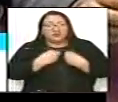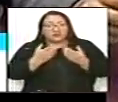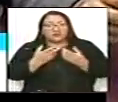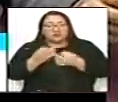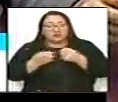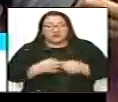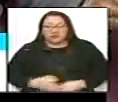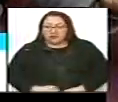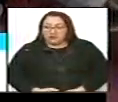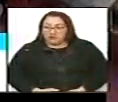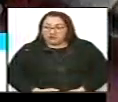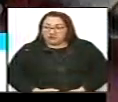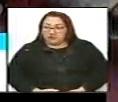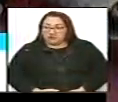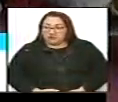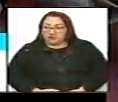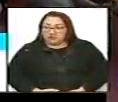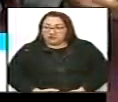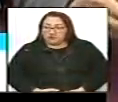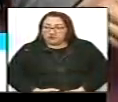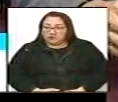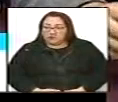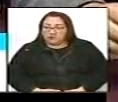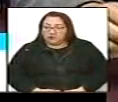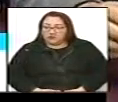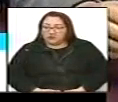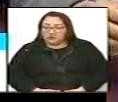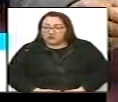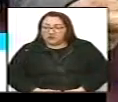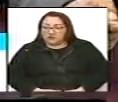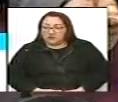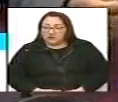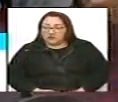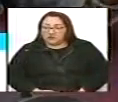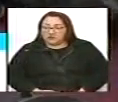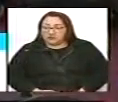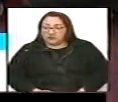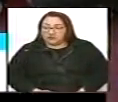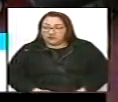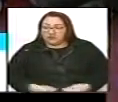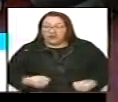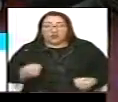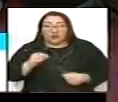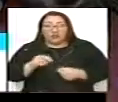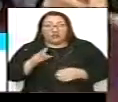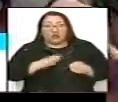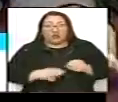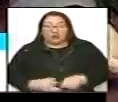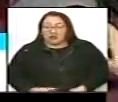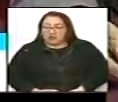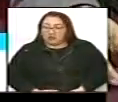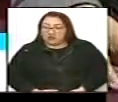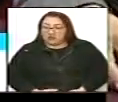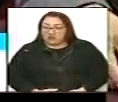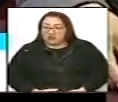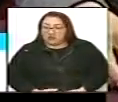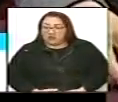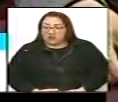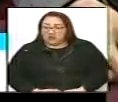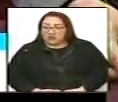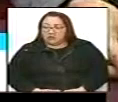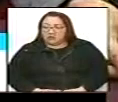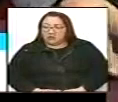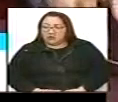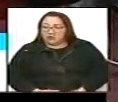las explicaciones, cosa que en un momento delicado como el que se encuentra la lideresa del movimiento, me parece que no les